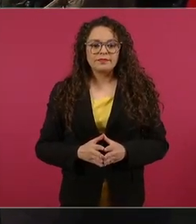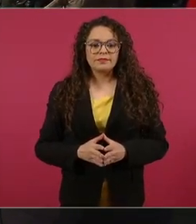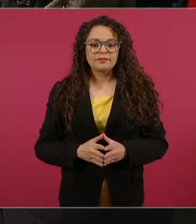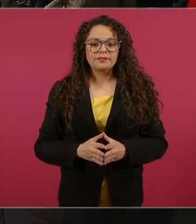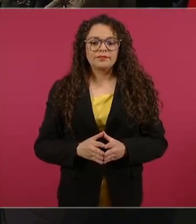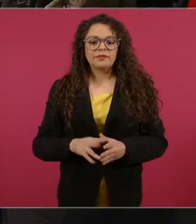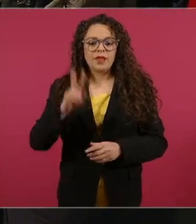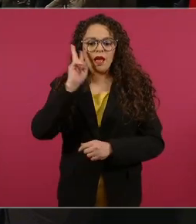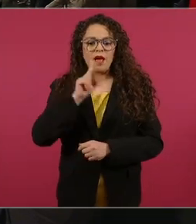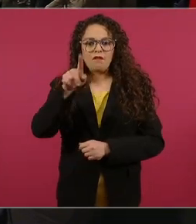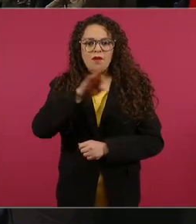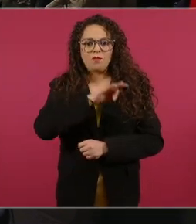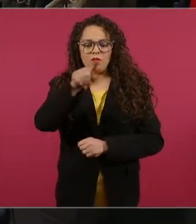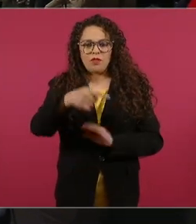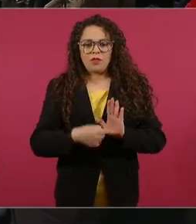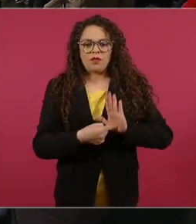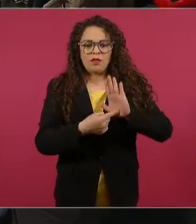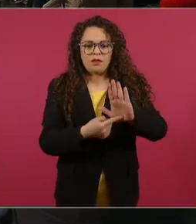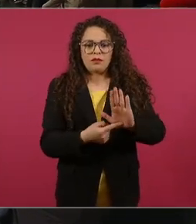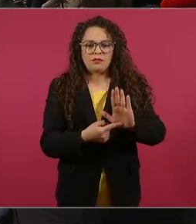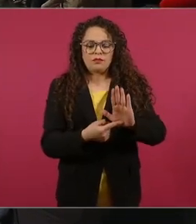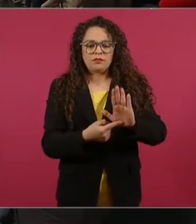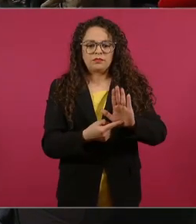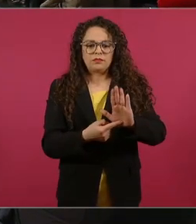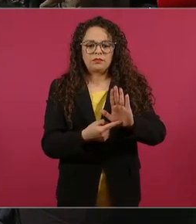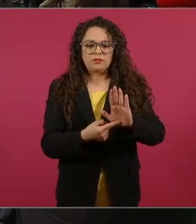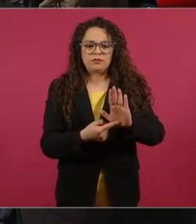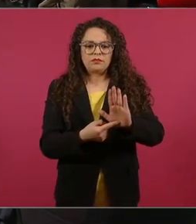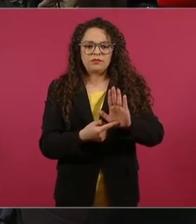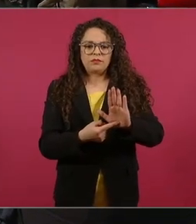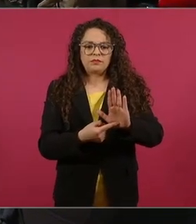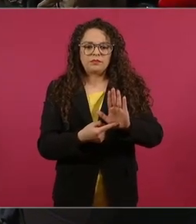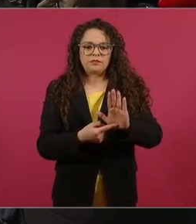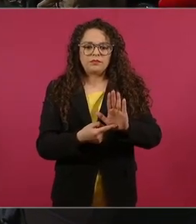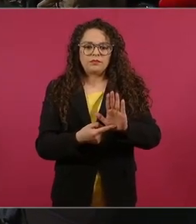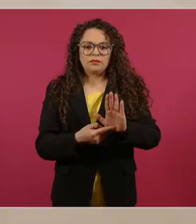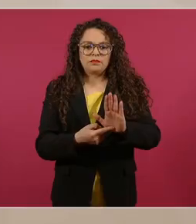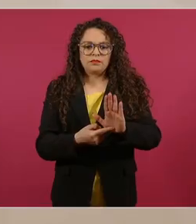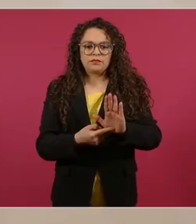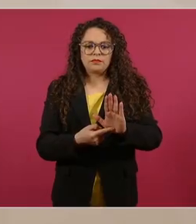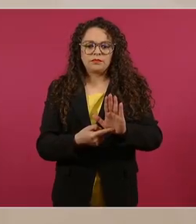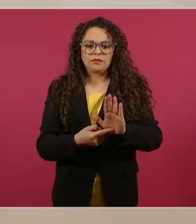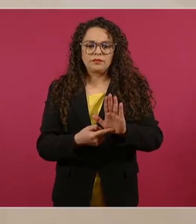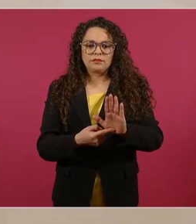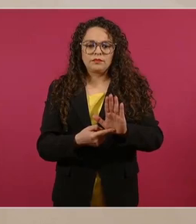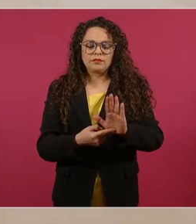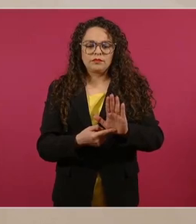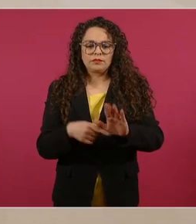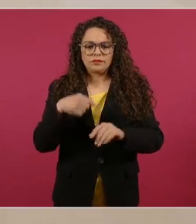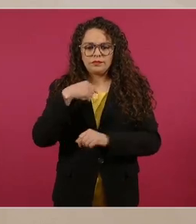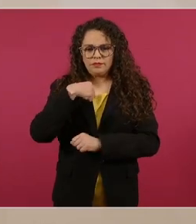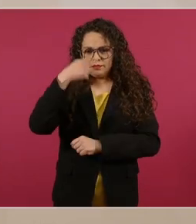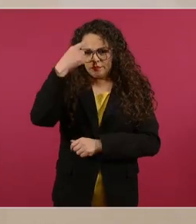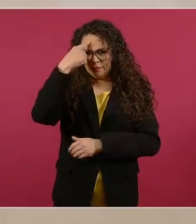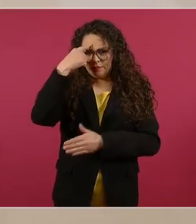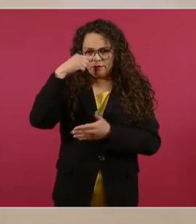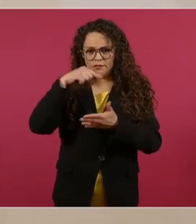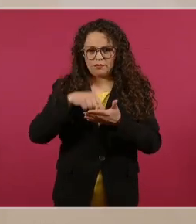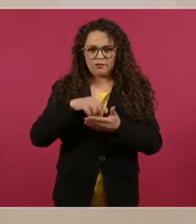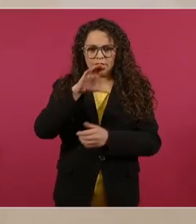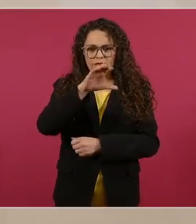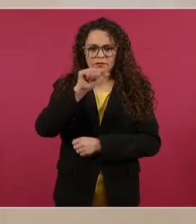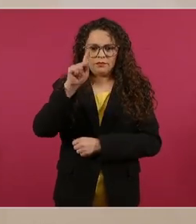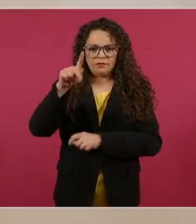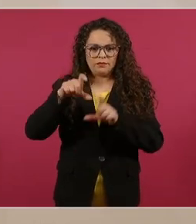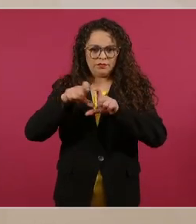lo de que Laurita te envíe. Creo que es un capítulo